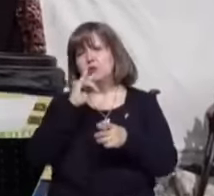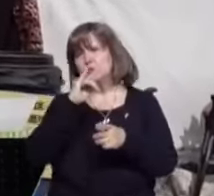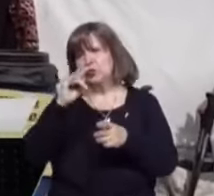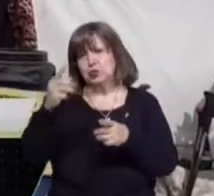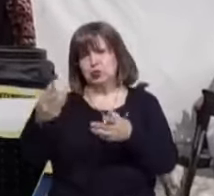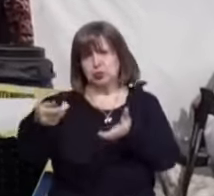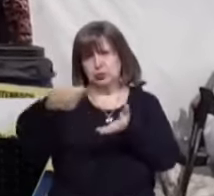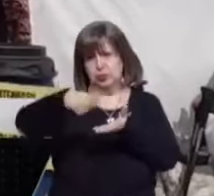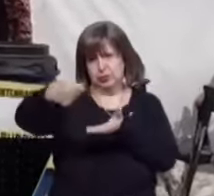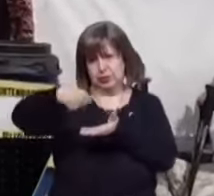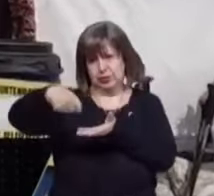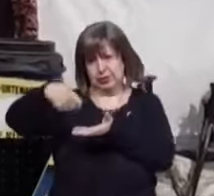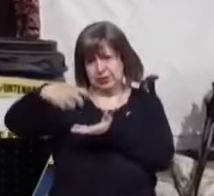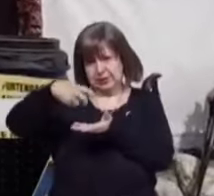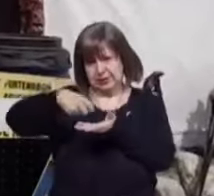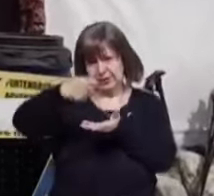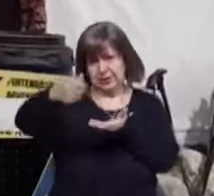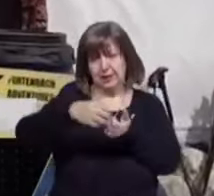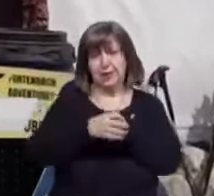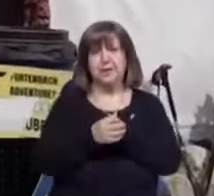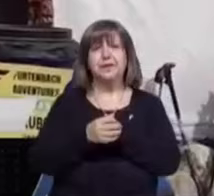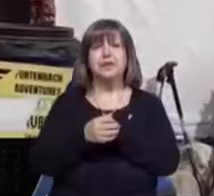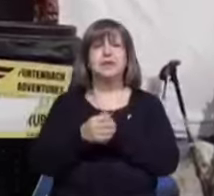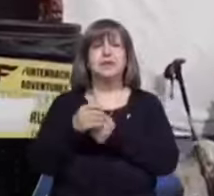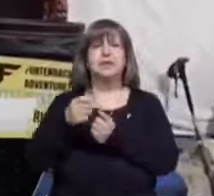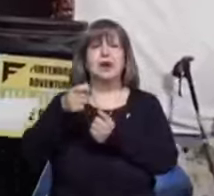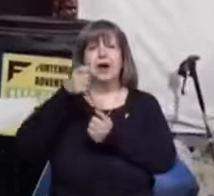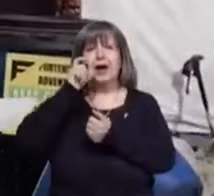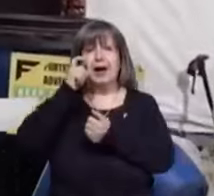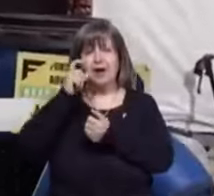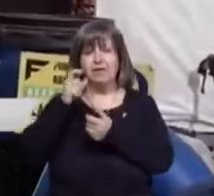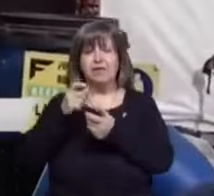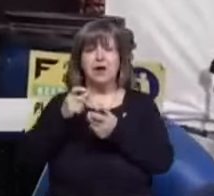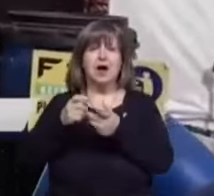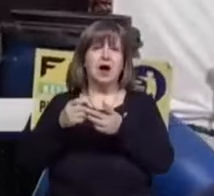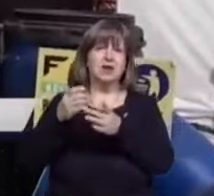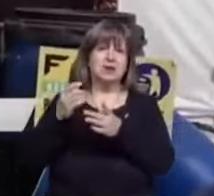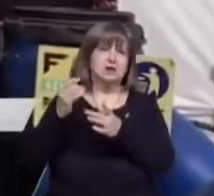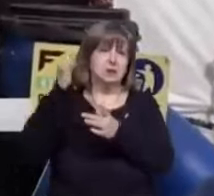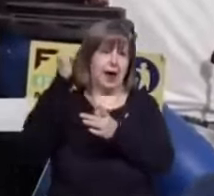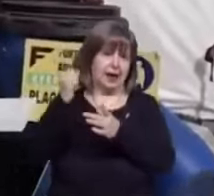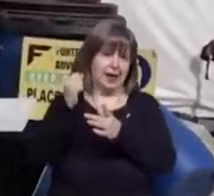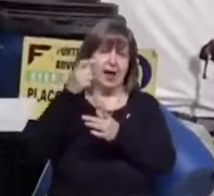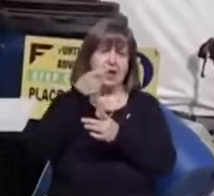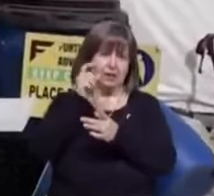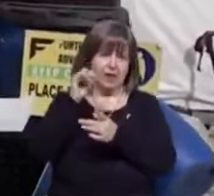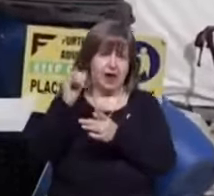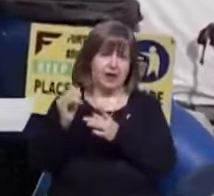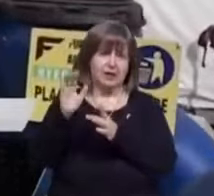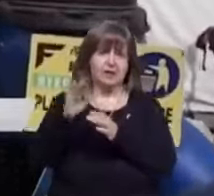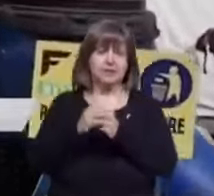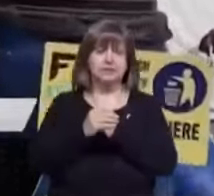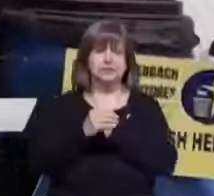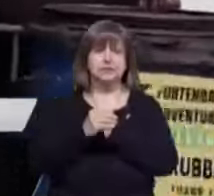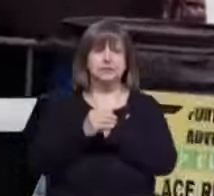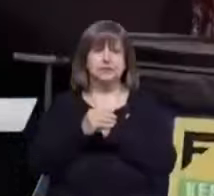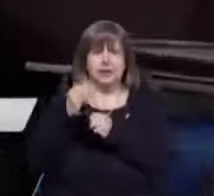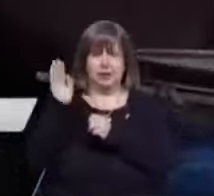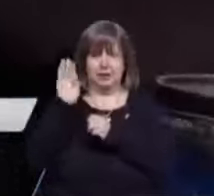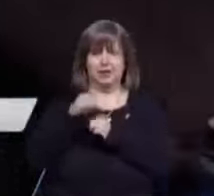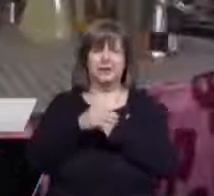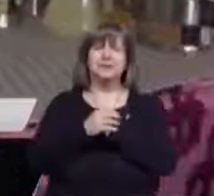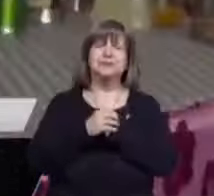platos. También hay una máquina de café hermosa, donde sirven unos cafés riquísimos y pueden conocerlos por